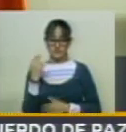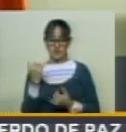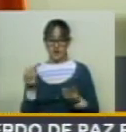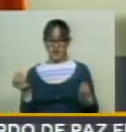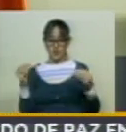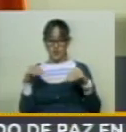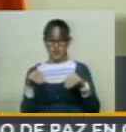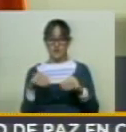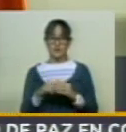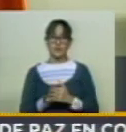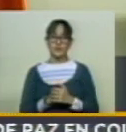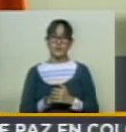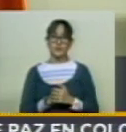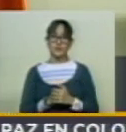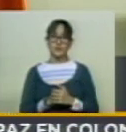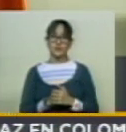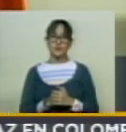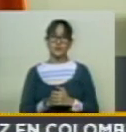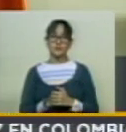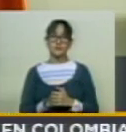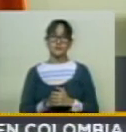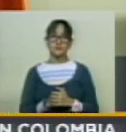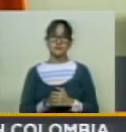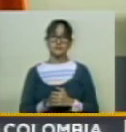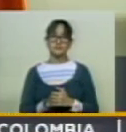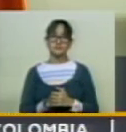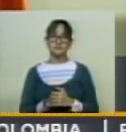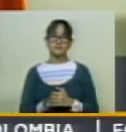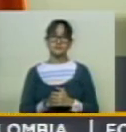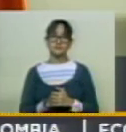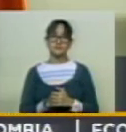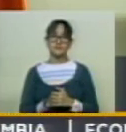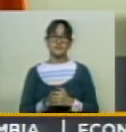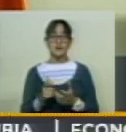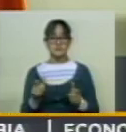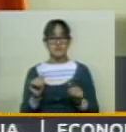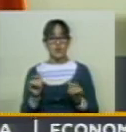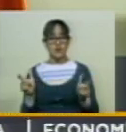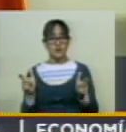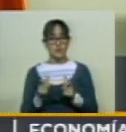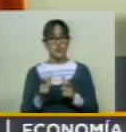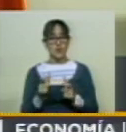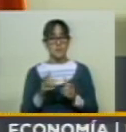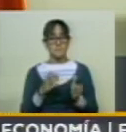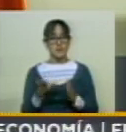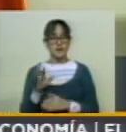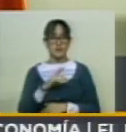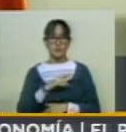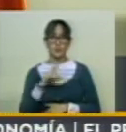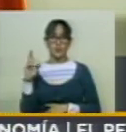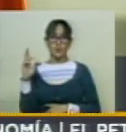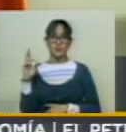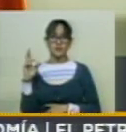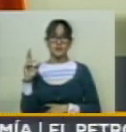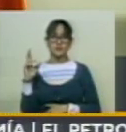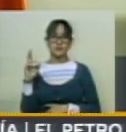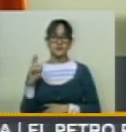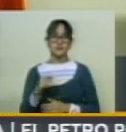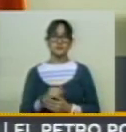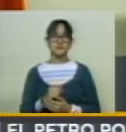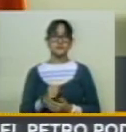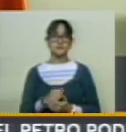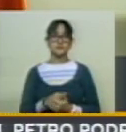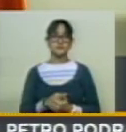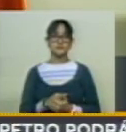acuerdo. Queda el seguimiento de campaña y queda la reunión del Plan República, que como dije, son programadas en